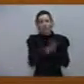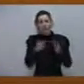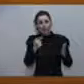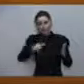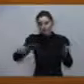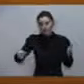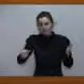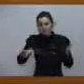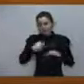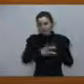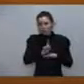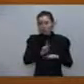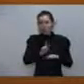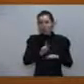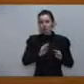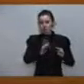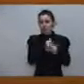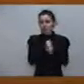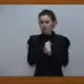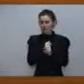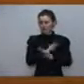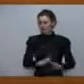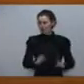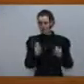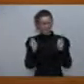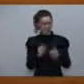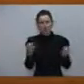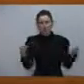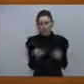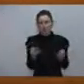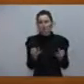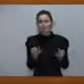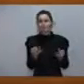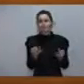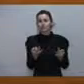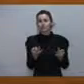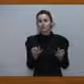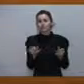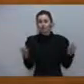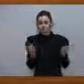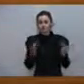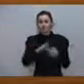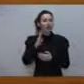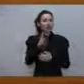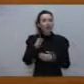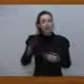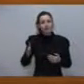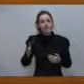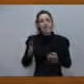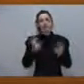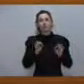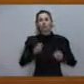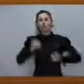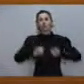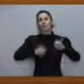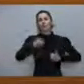de una empresa pública que no cumple con sus trabajadores. Y lo que es peor, sobre todo, que está afectando a una